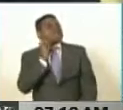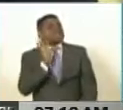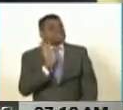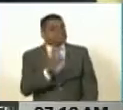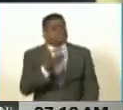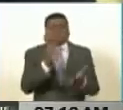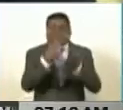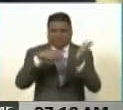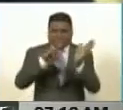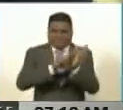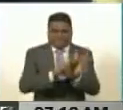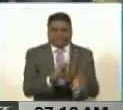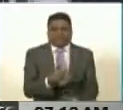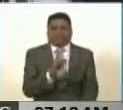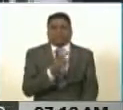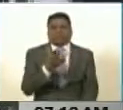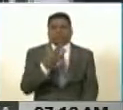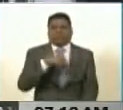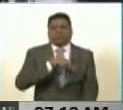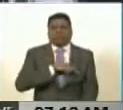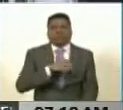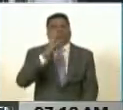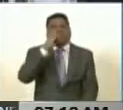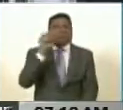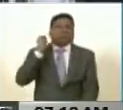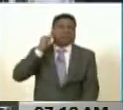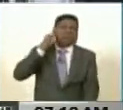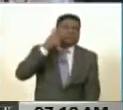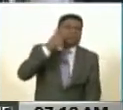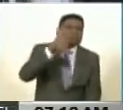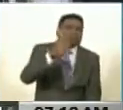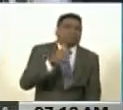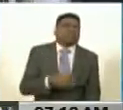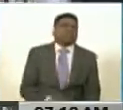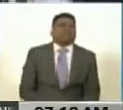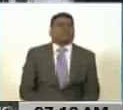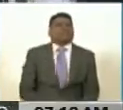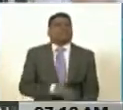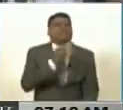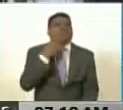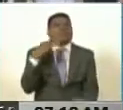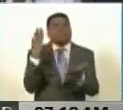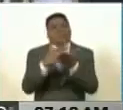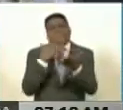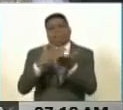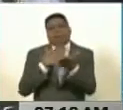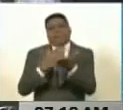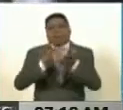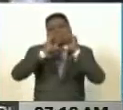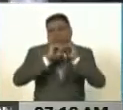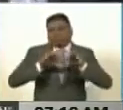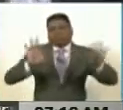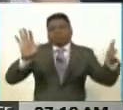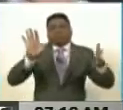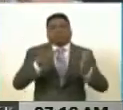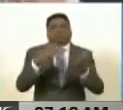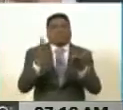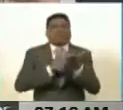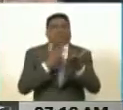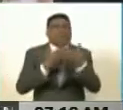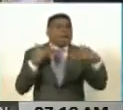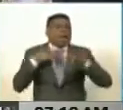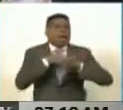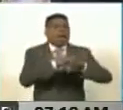repito, que hemos acumulado durante todos estos años, editar folletos, editar publicaciones, reeditar, hacer